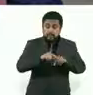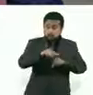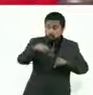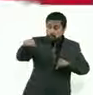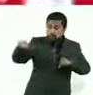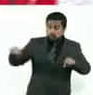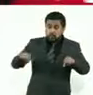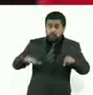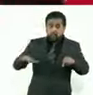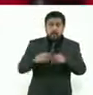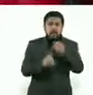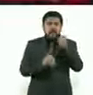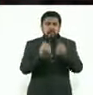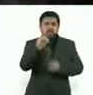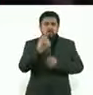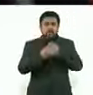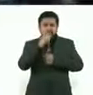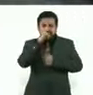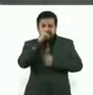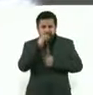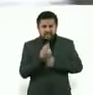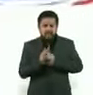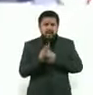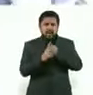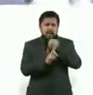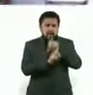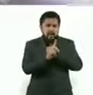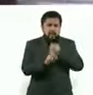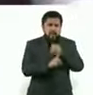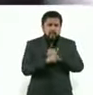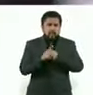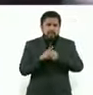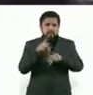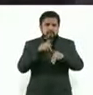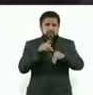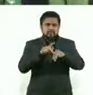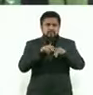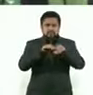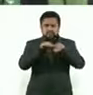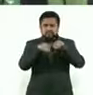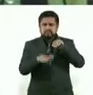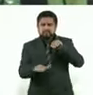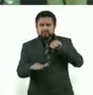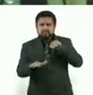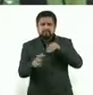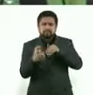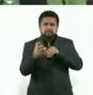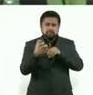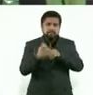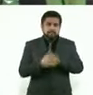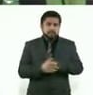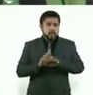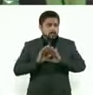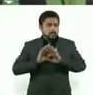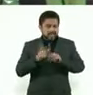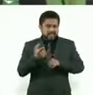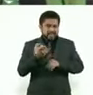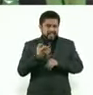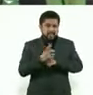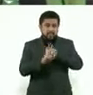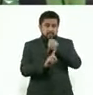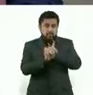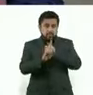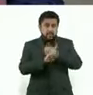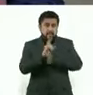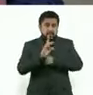a fallas, a desniveles que se presentan en esta vialidad, que ya representaban,